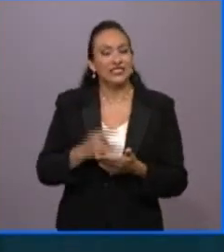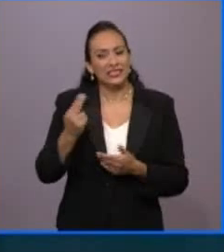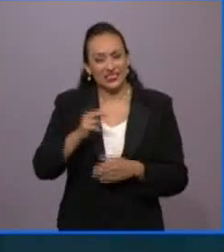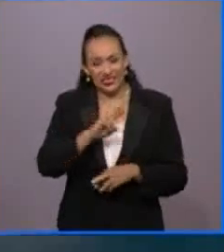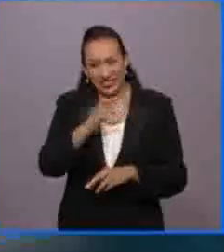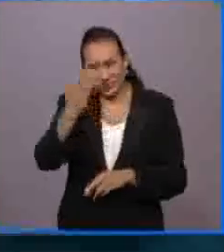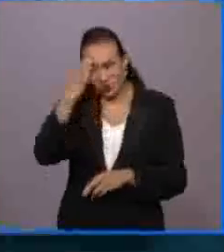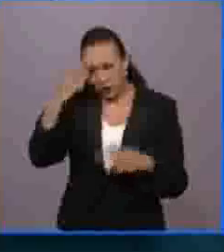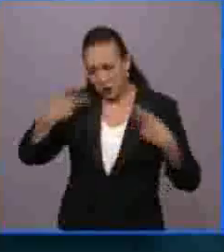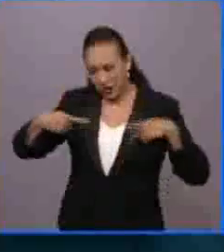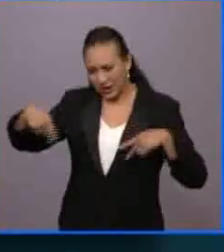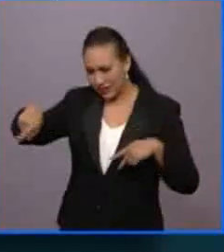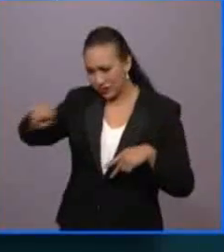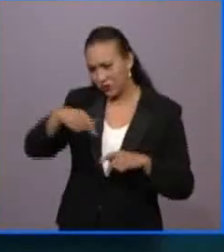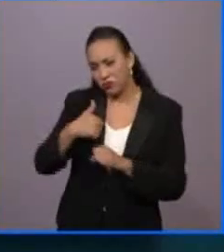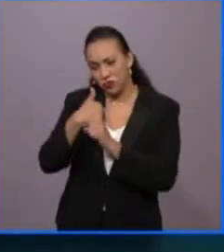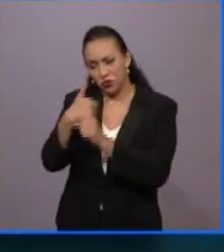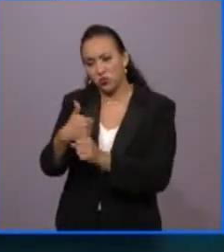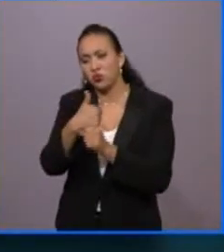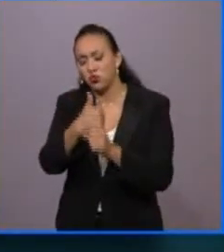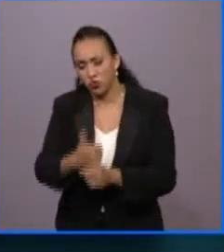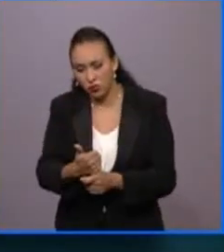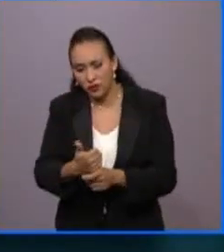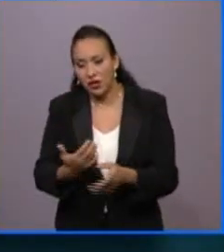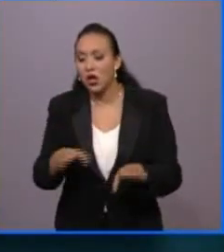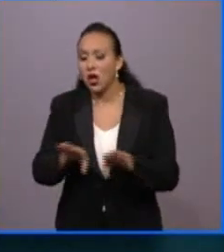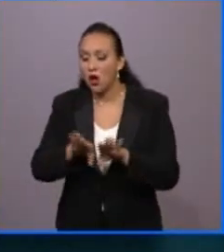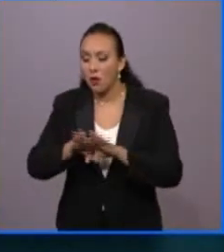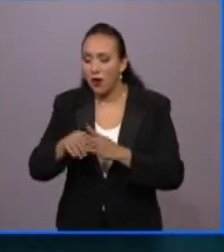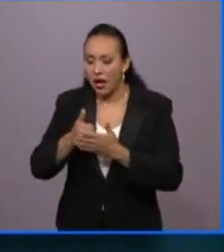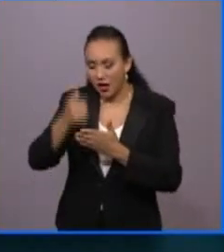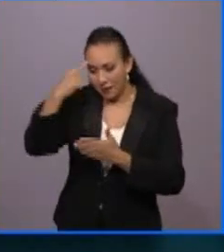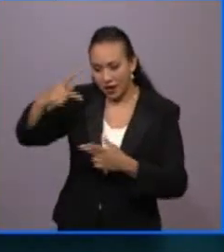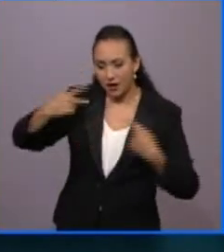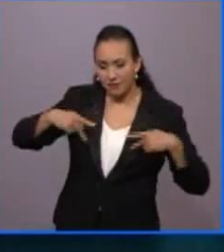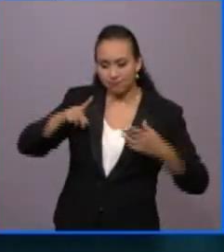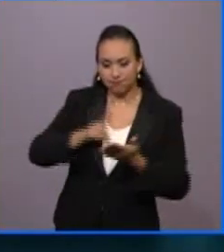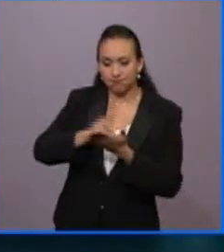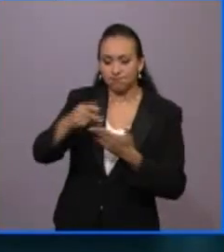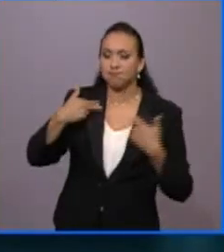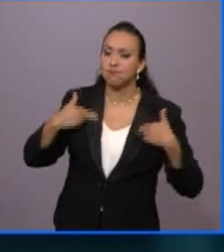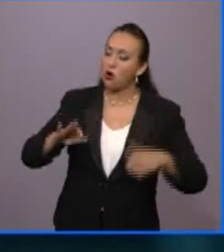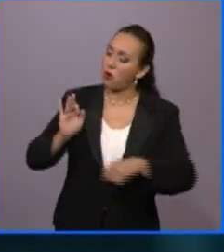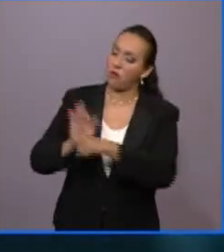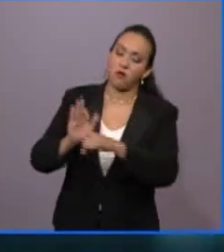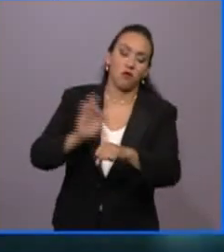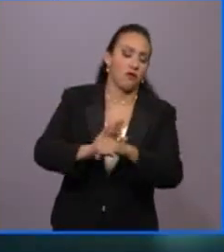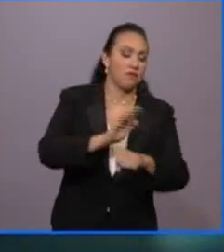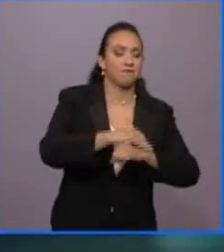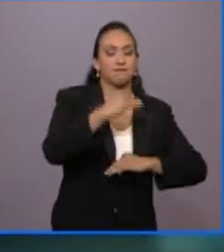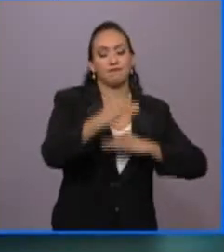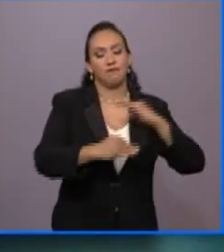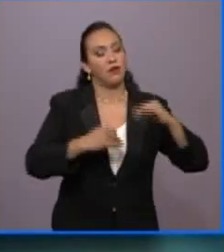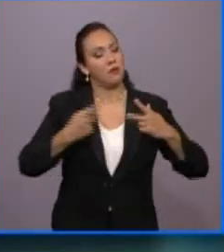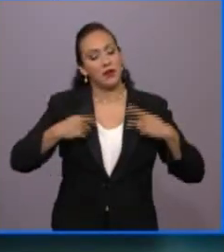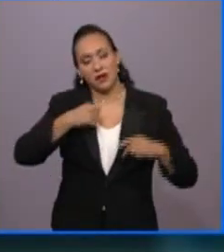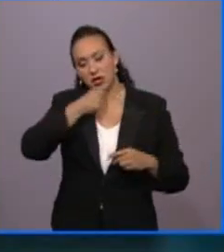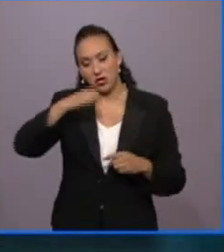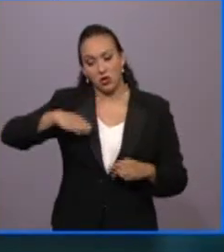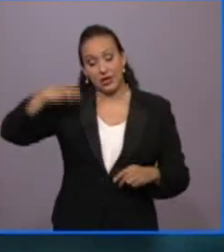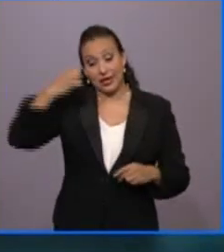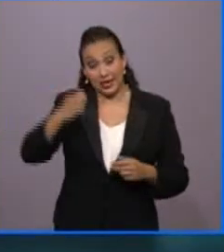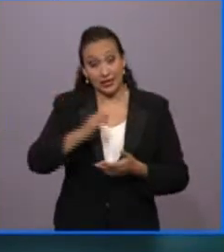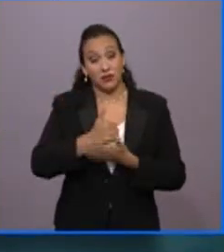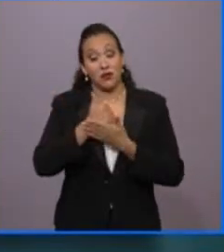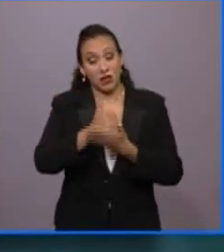condiciones particulares que viven e incorporar la perspectiva de derechos humanos en todos los procesos judiciales de los